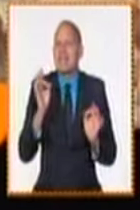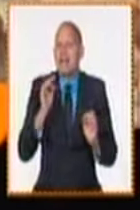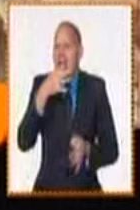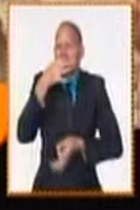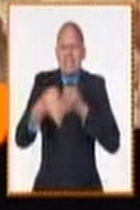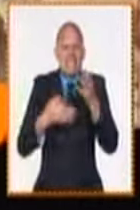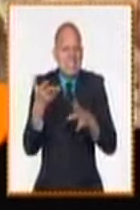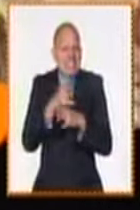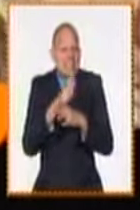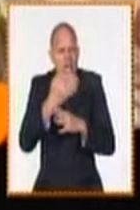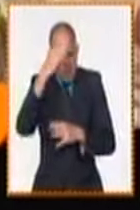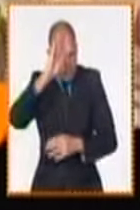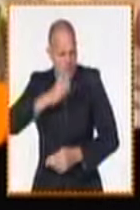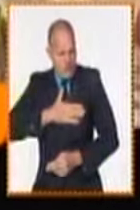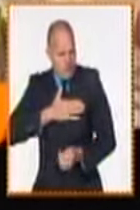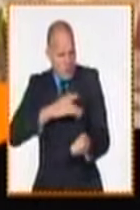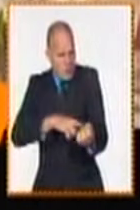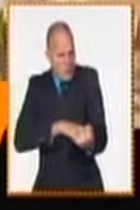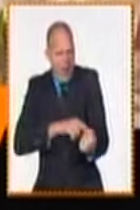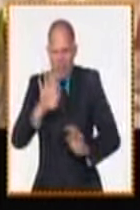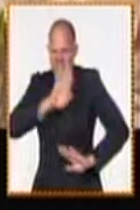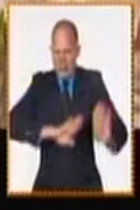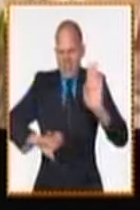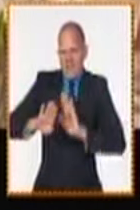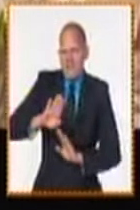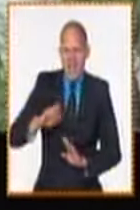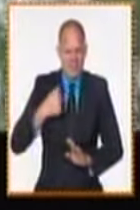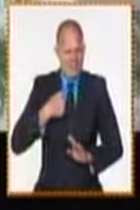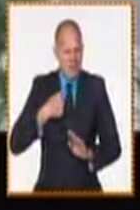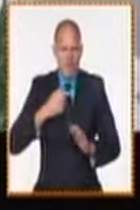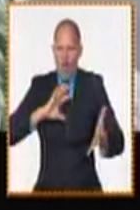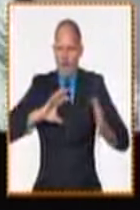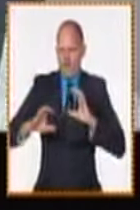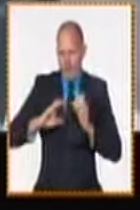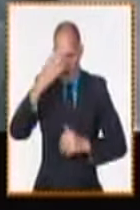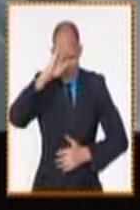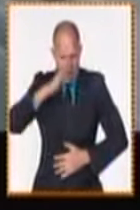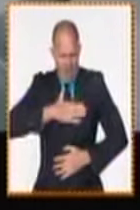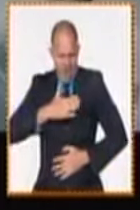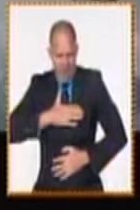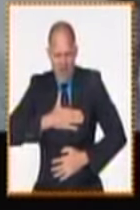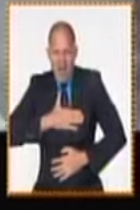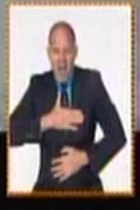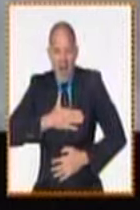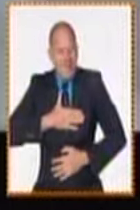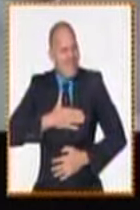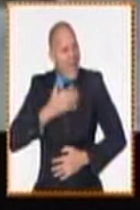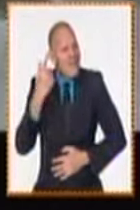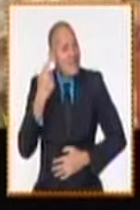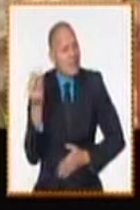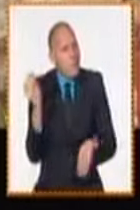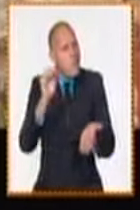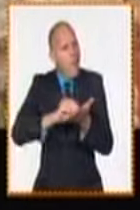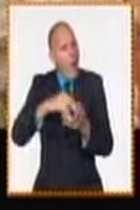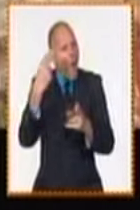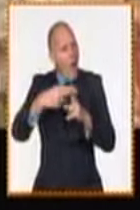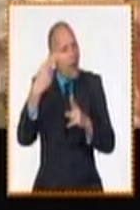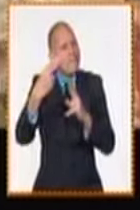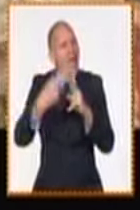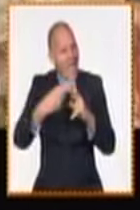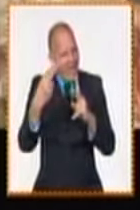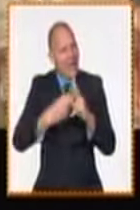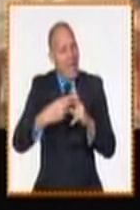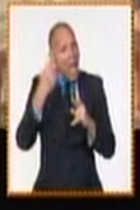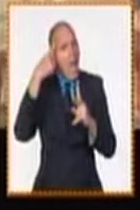espíritu de defensa del pueblo cubano, de la cultura, sin mencionar a Bayamo. Pero también es Cuba,